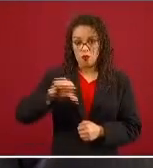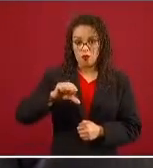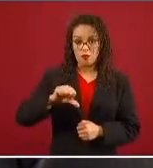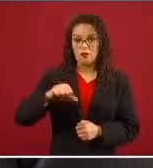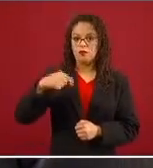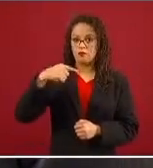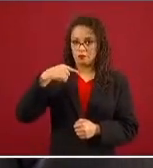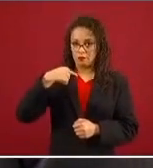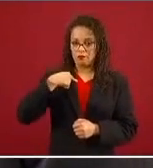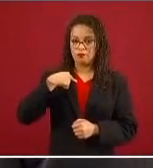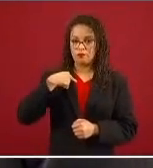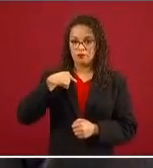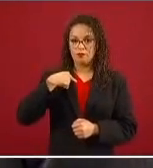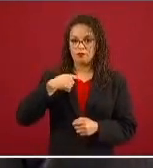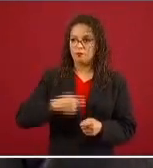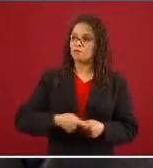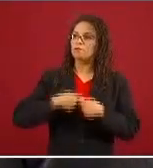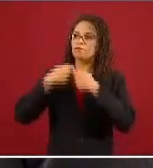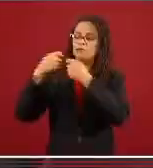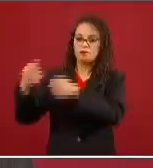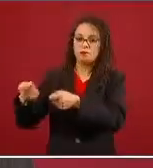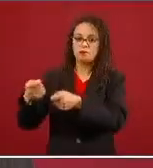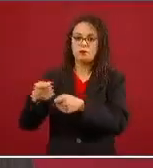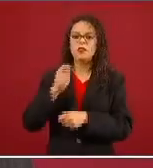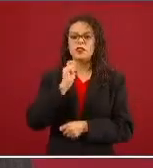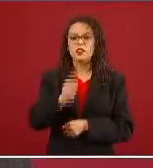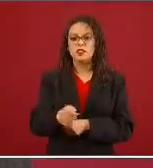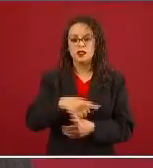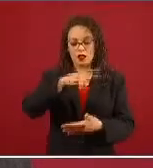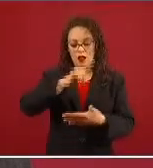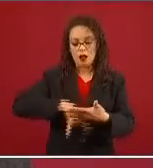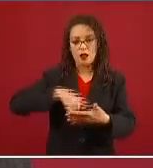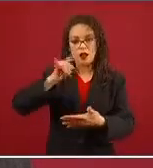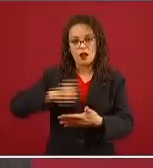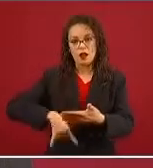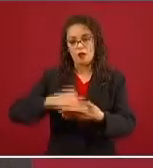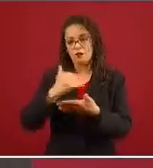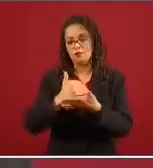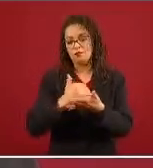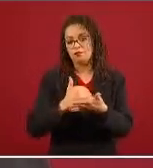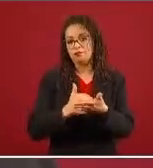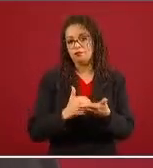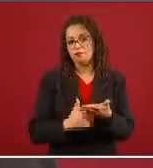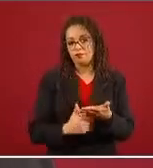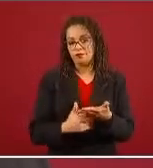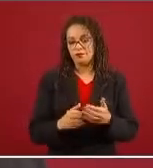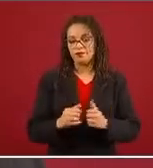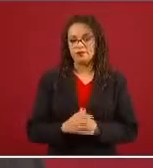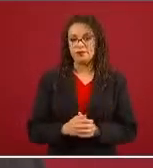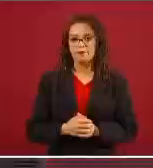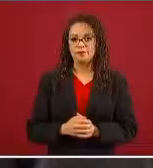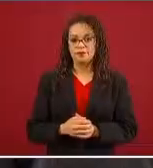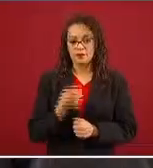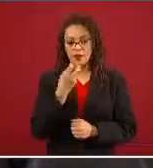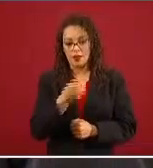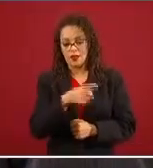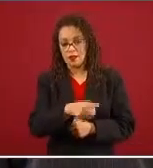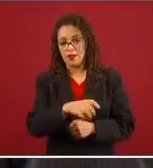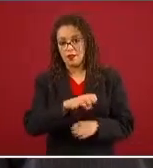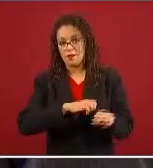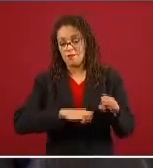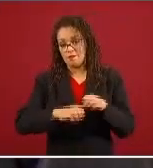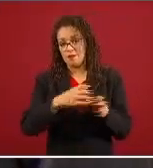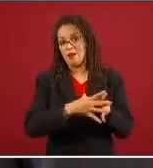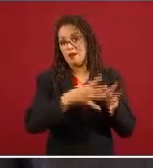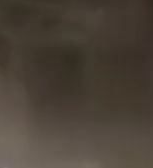Durante la mañanera de este miércoles 8 de abril, el presidente de la República Mexicana, Andrés Manuel López Obrador, descartó el apoyar a